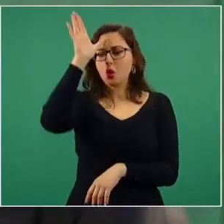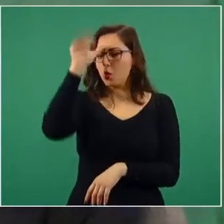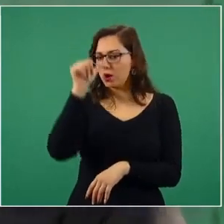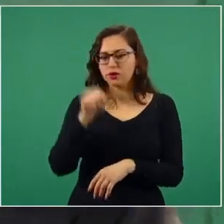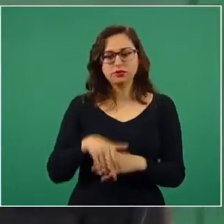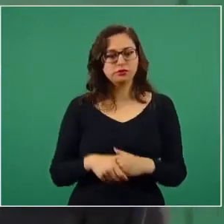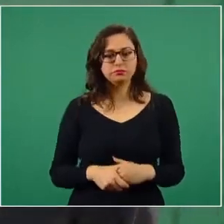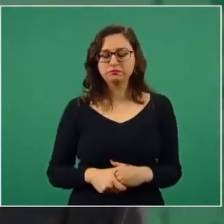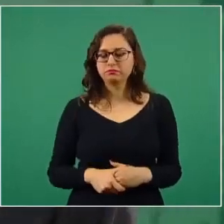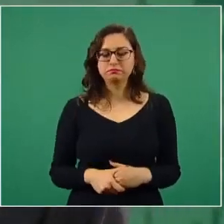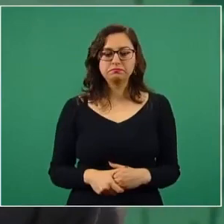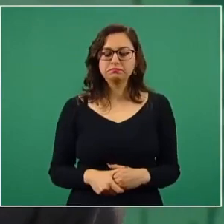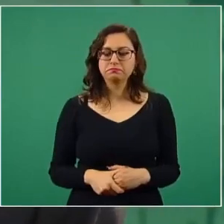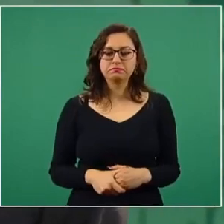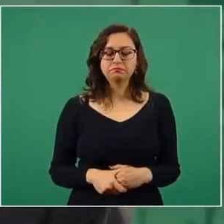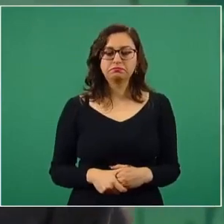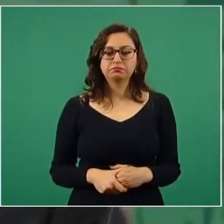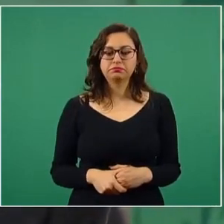Y